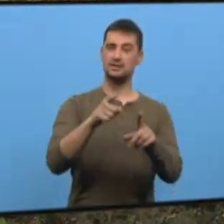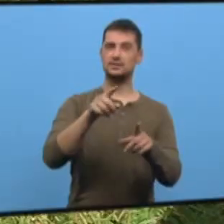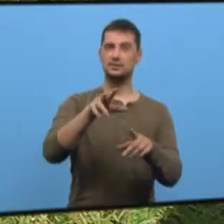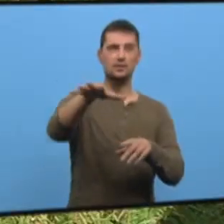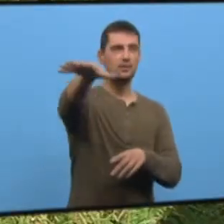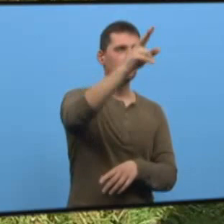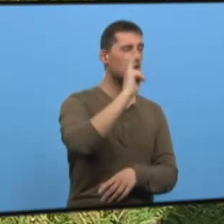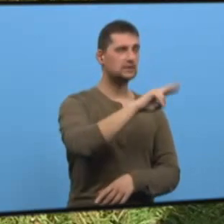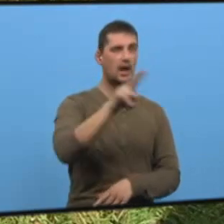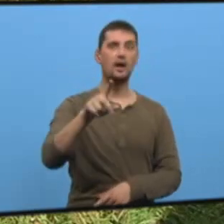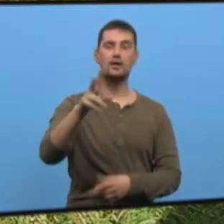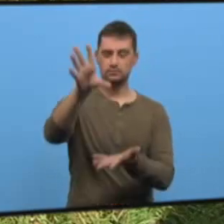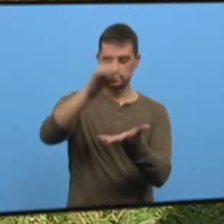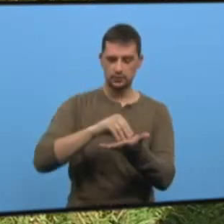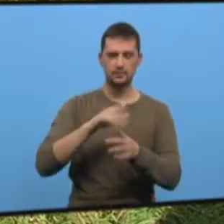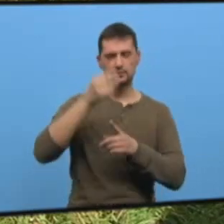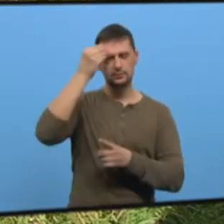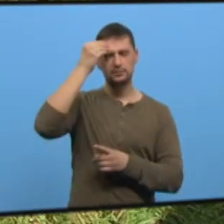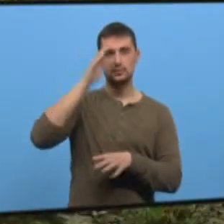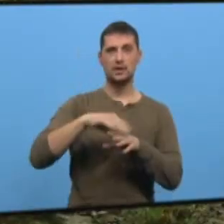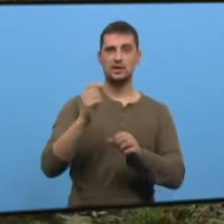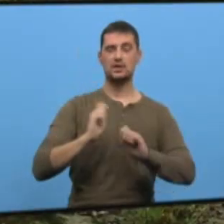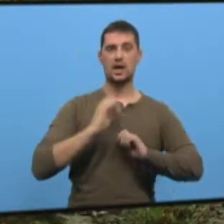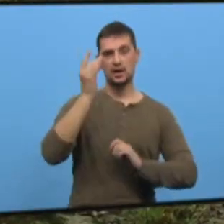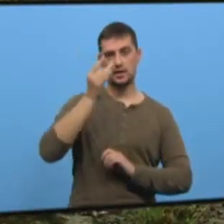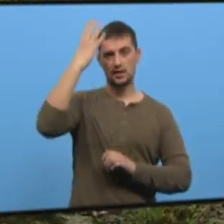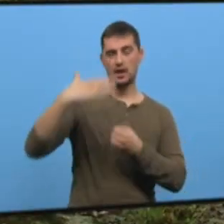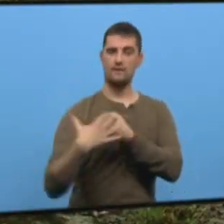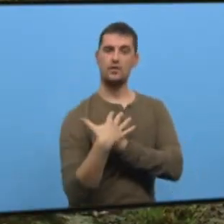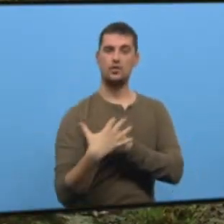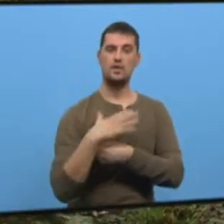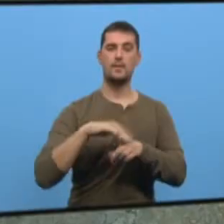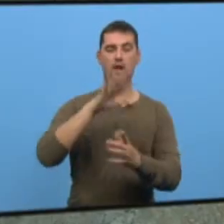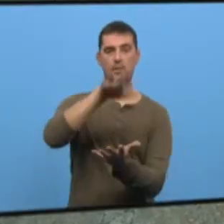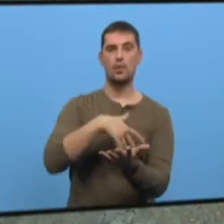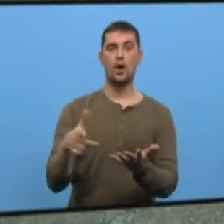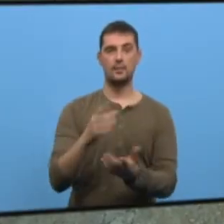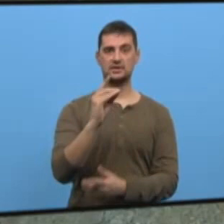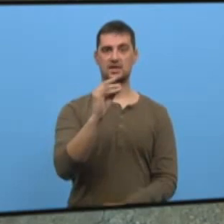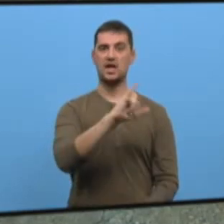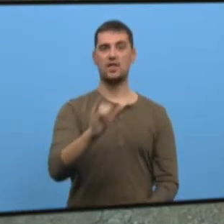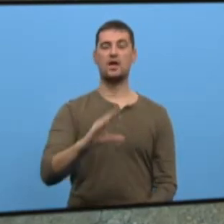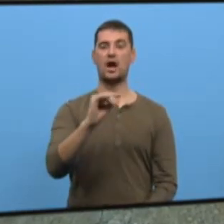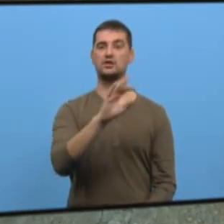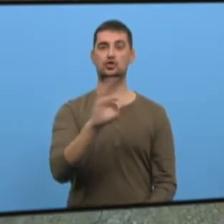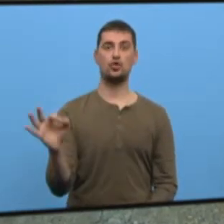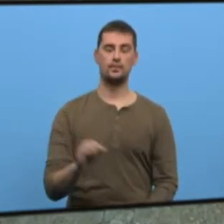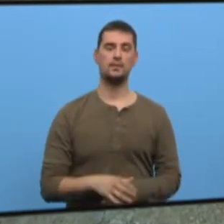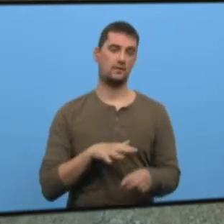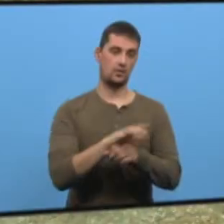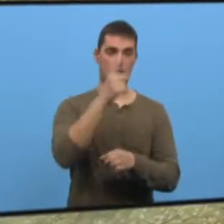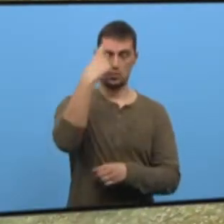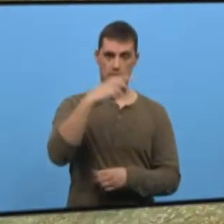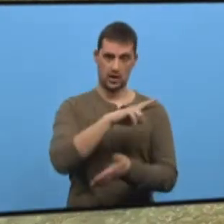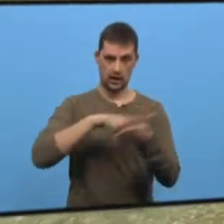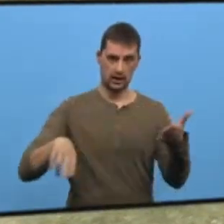escribir nimbos aa única obra pero muy influente para a cultura galega una ruta que Díaz Castro facía por corredo cando ias